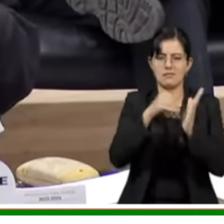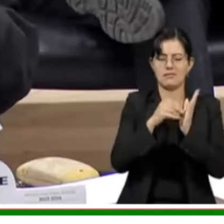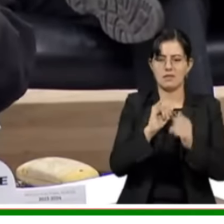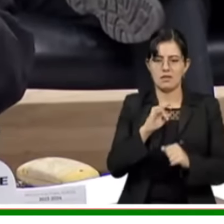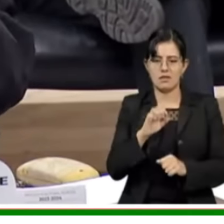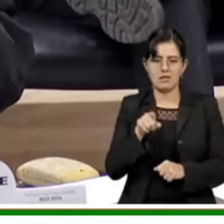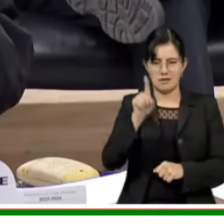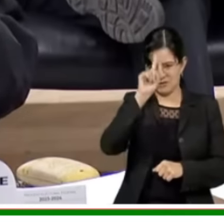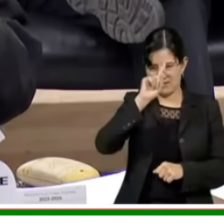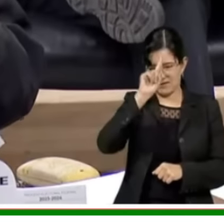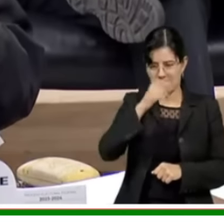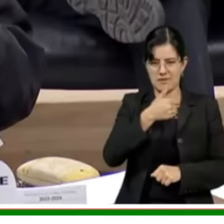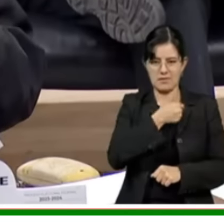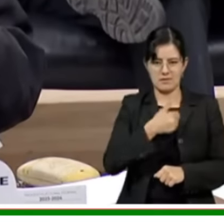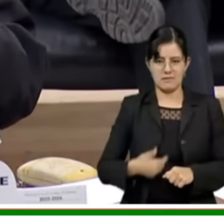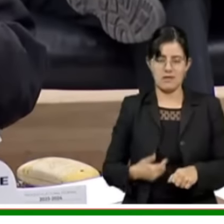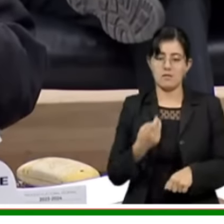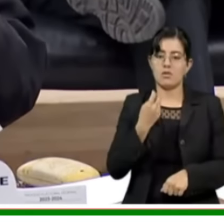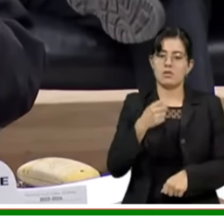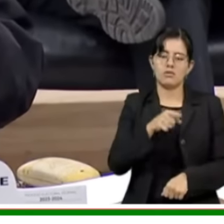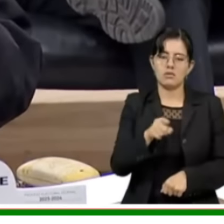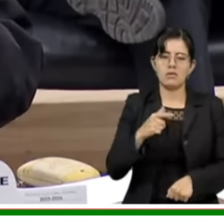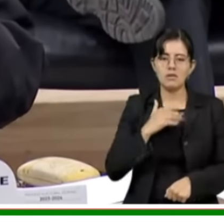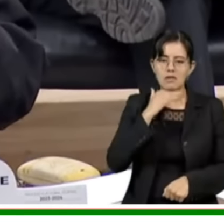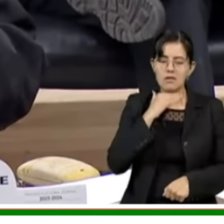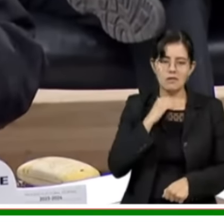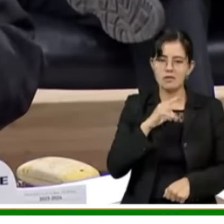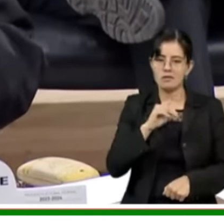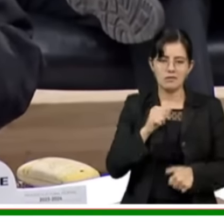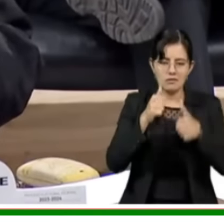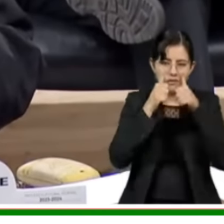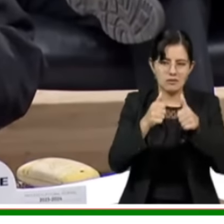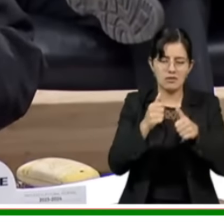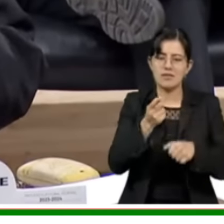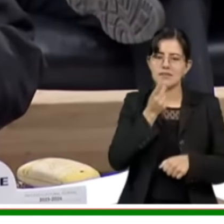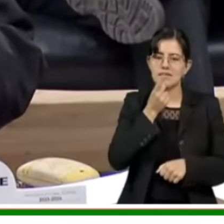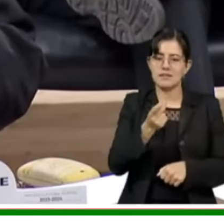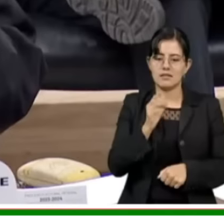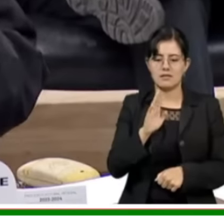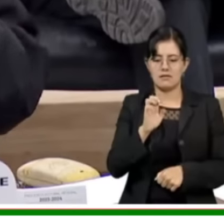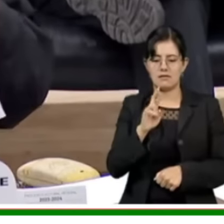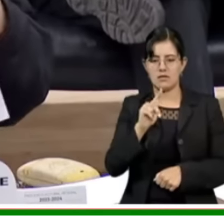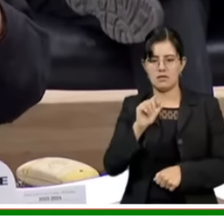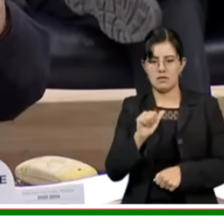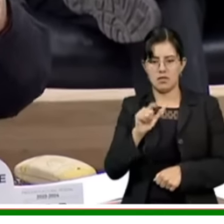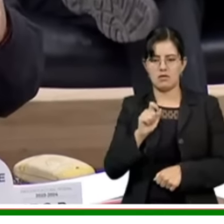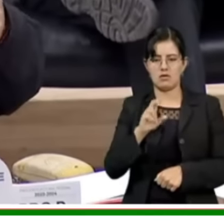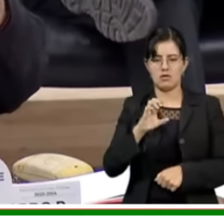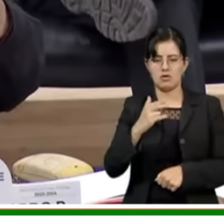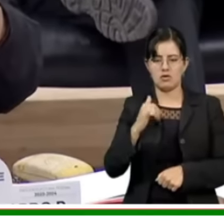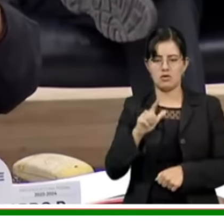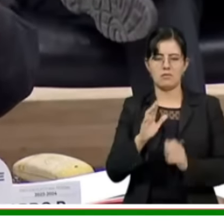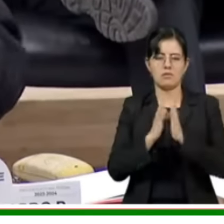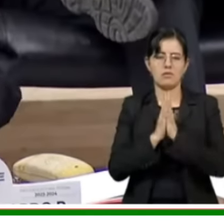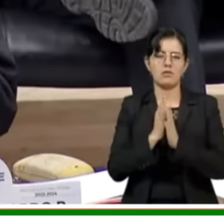consejera presidente y por eso no se entera que no se entera diciéndole a Berta ochil Gálvez Ruiz de la mejor manera le pido